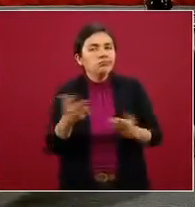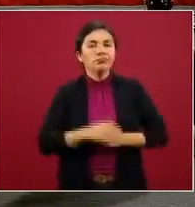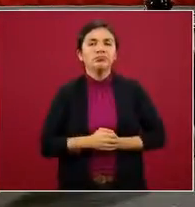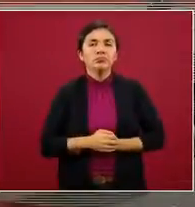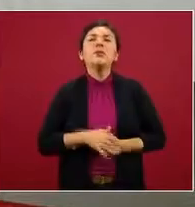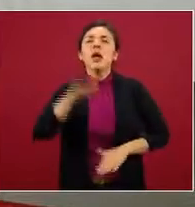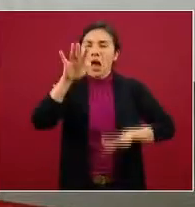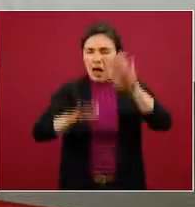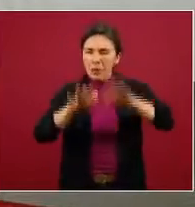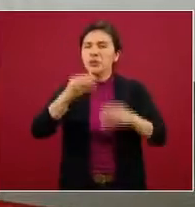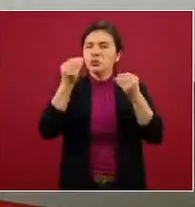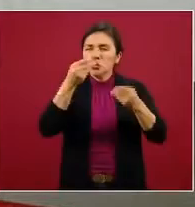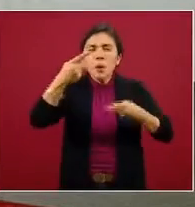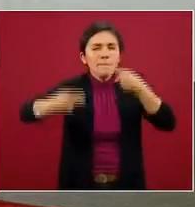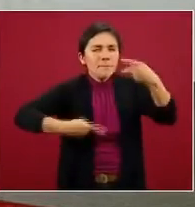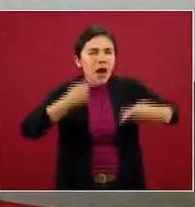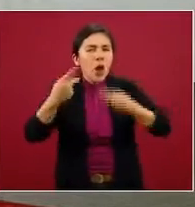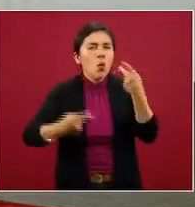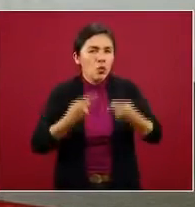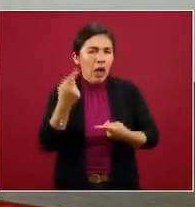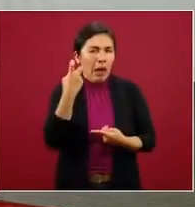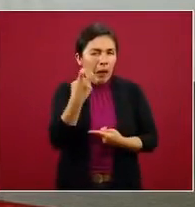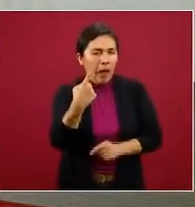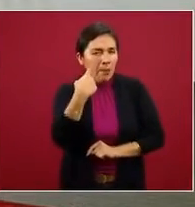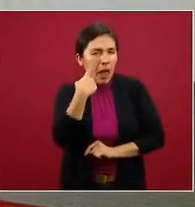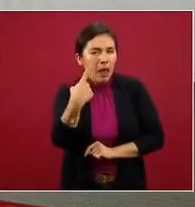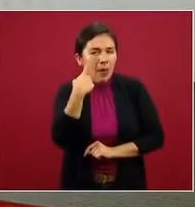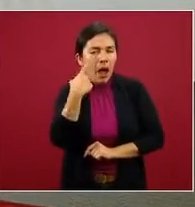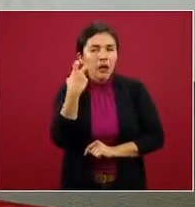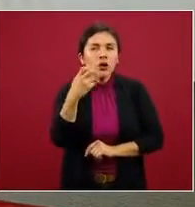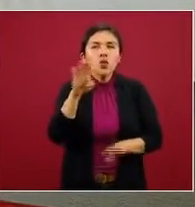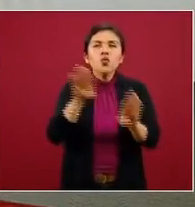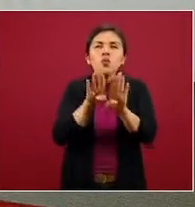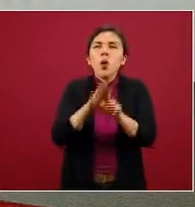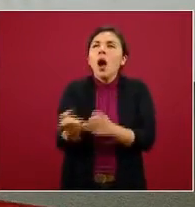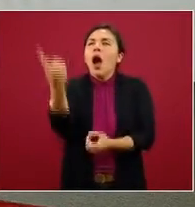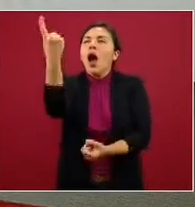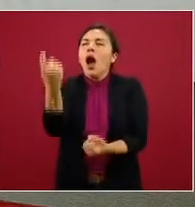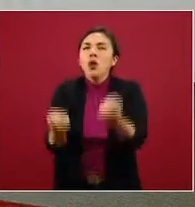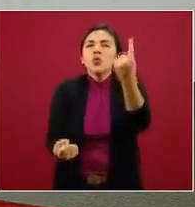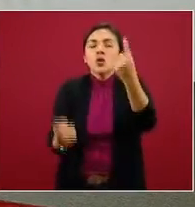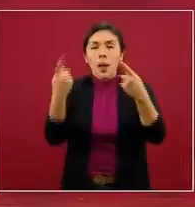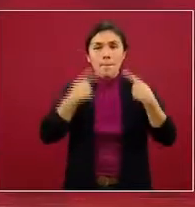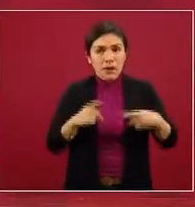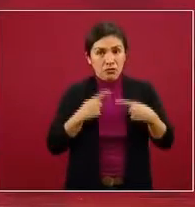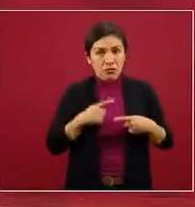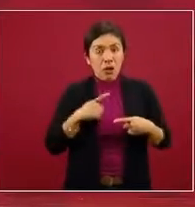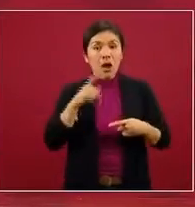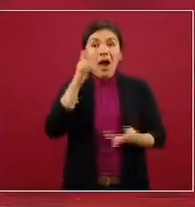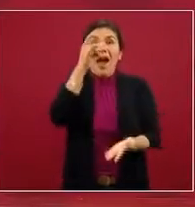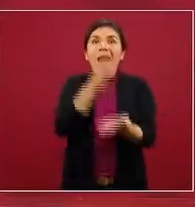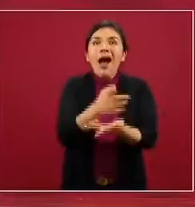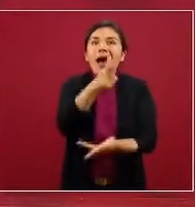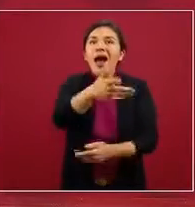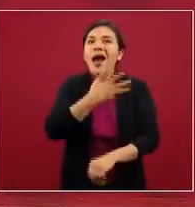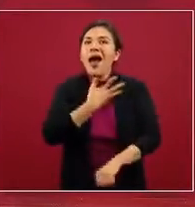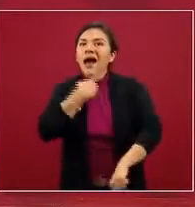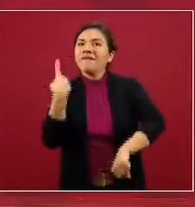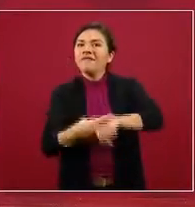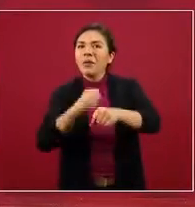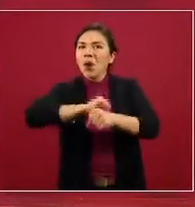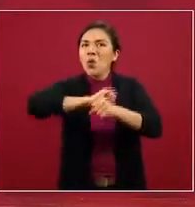vez que hay un relato, en la mayoría puntual de algunos casos, en donde una persona se le detecta el